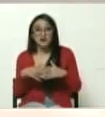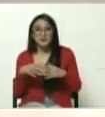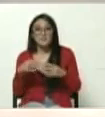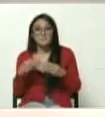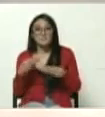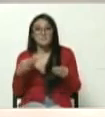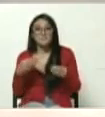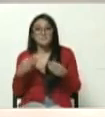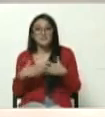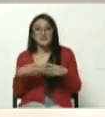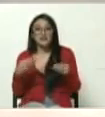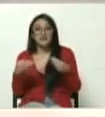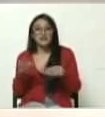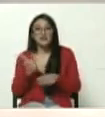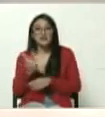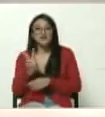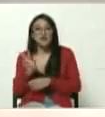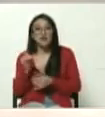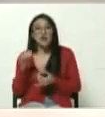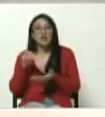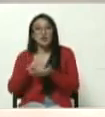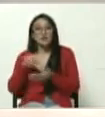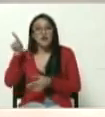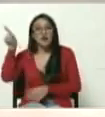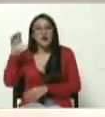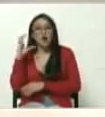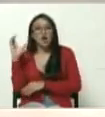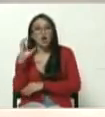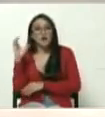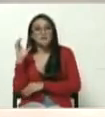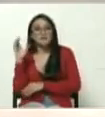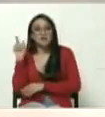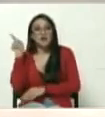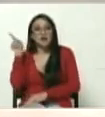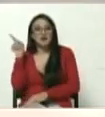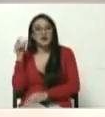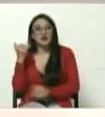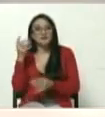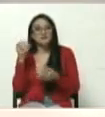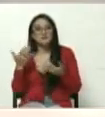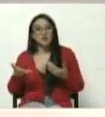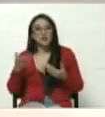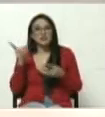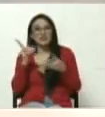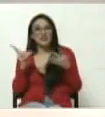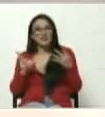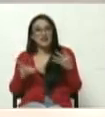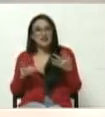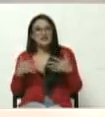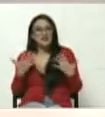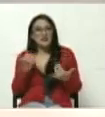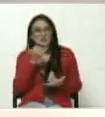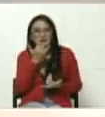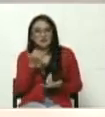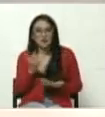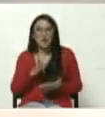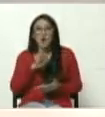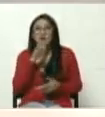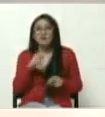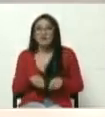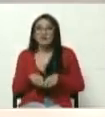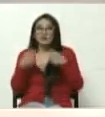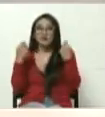una empresa venezolana que se encuentra en Barranquilla, Colombia. Importantes detalles acerca de lo que ha sido los terribles